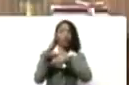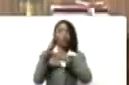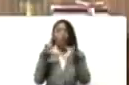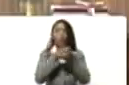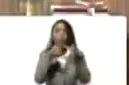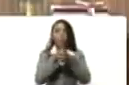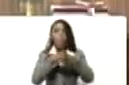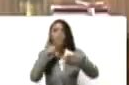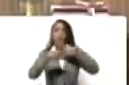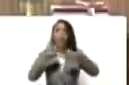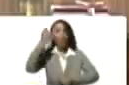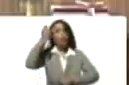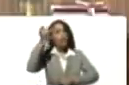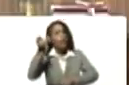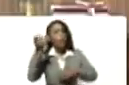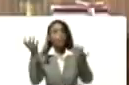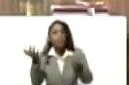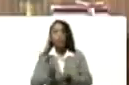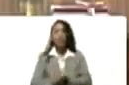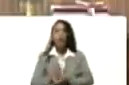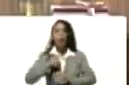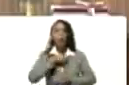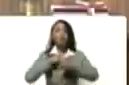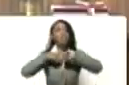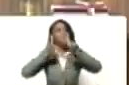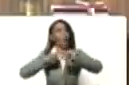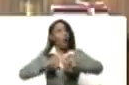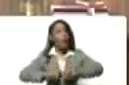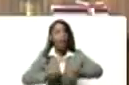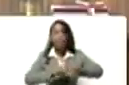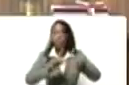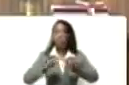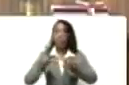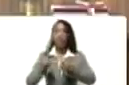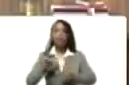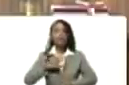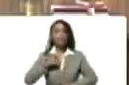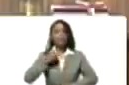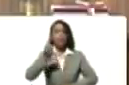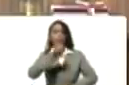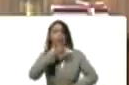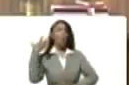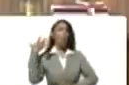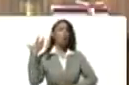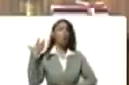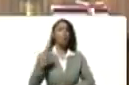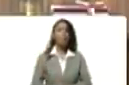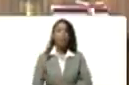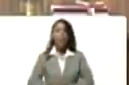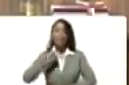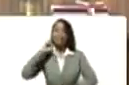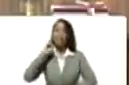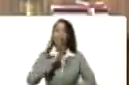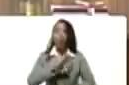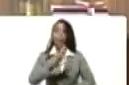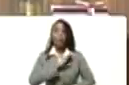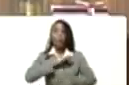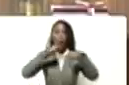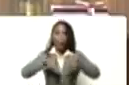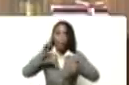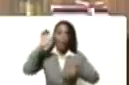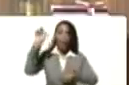políticas o ideológicas o nuestras diferencias sentirnos orgullosos de la historia de un país llamado